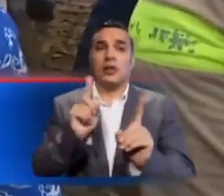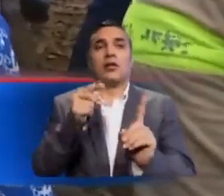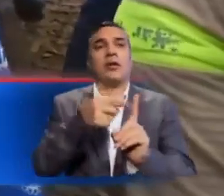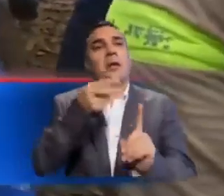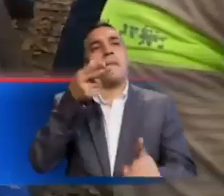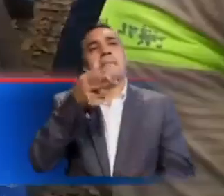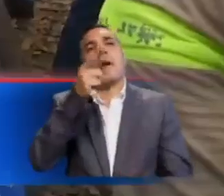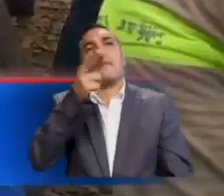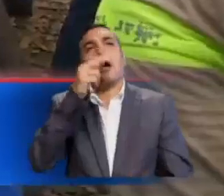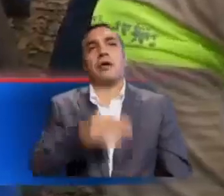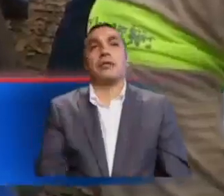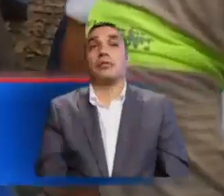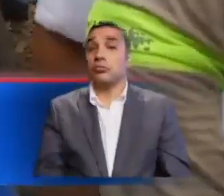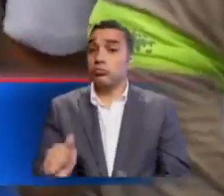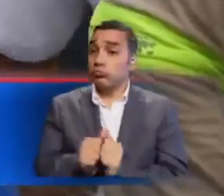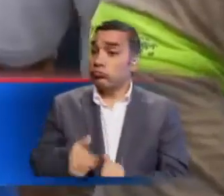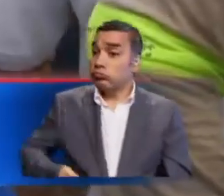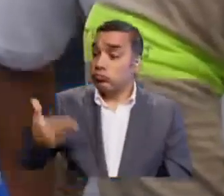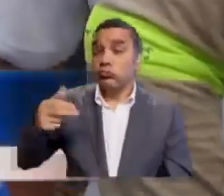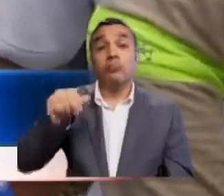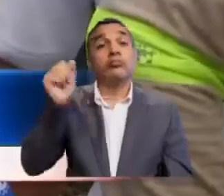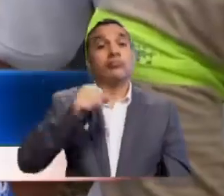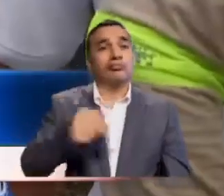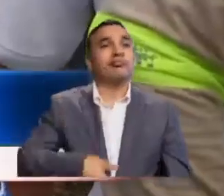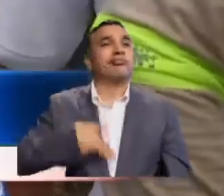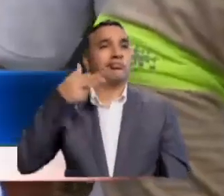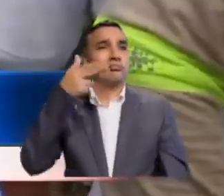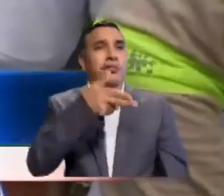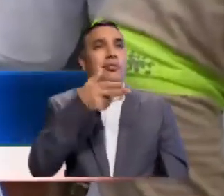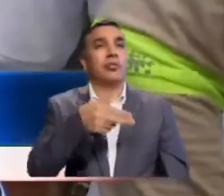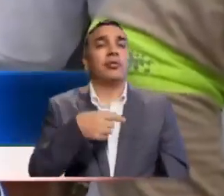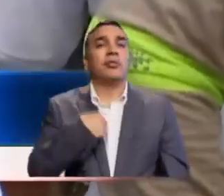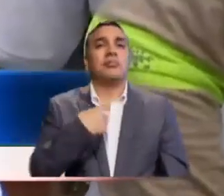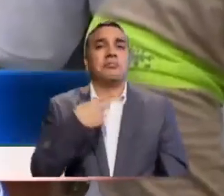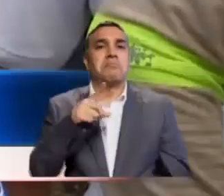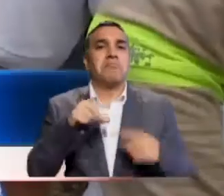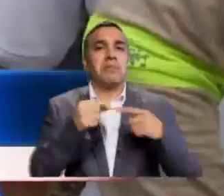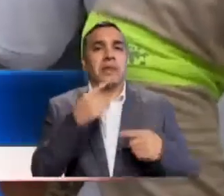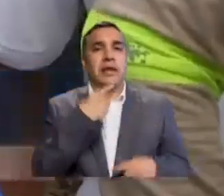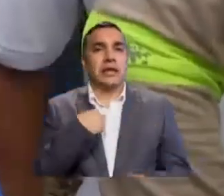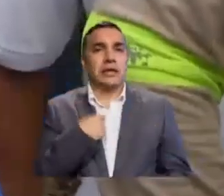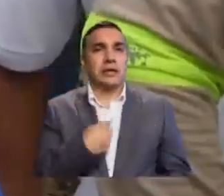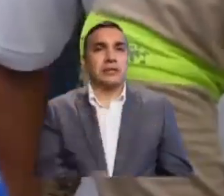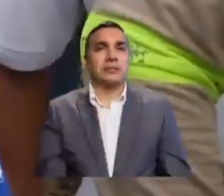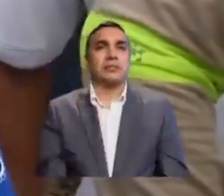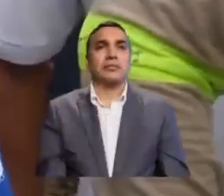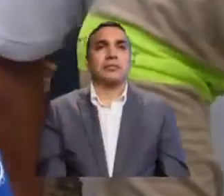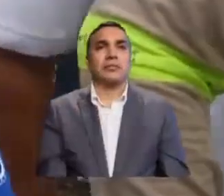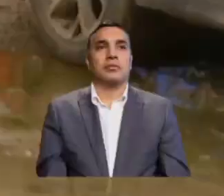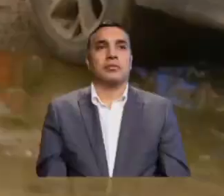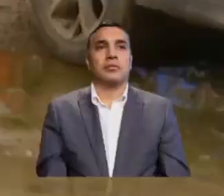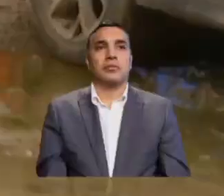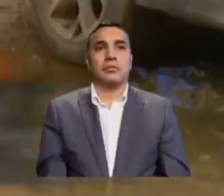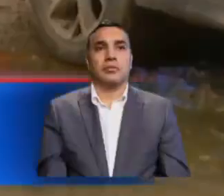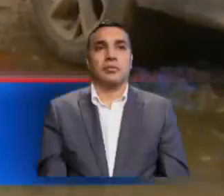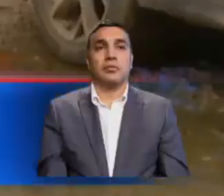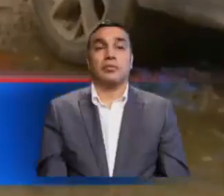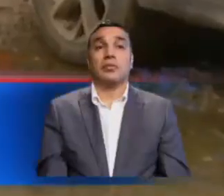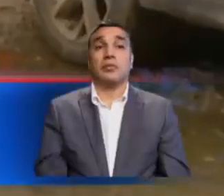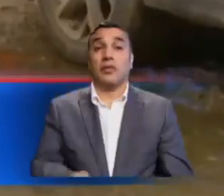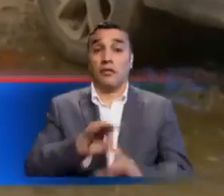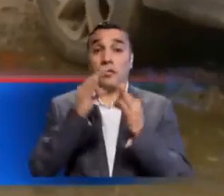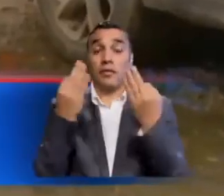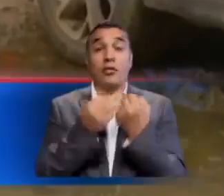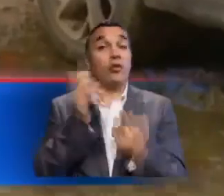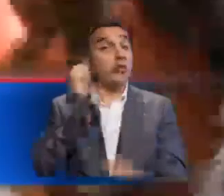vida a ella. ¿Con qué? ¿Con un arma? Con un arma de fuego, dice mi prima que se vino con ella. Hola. Según la familia de